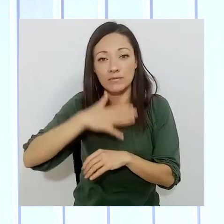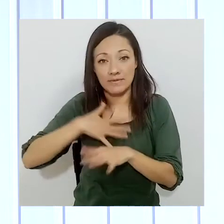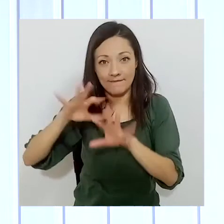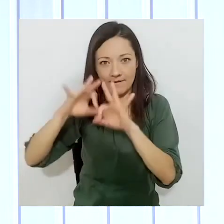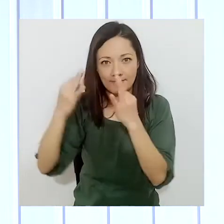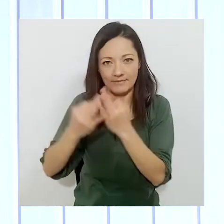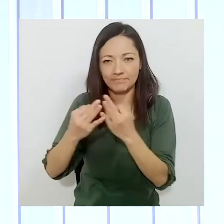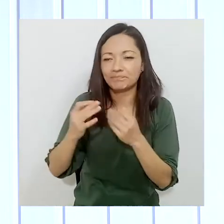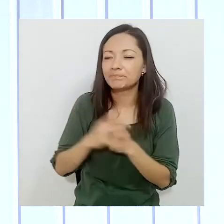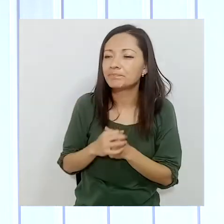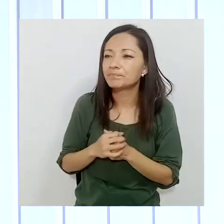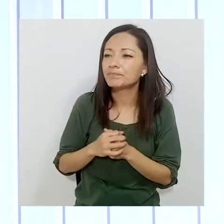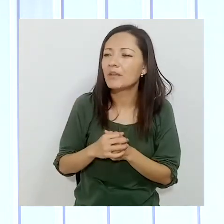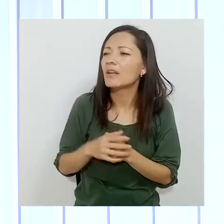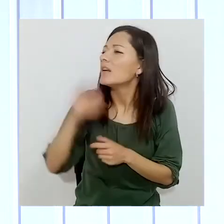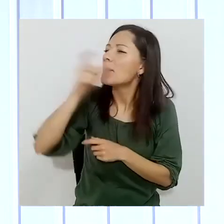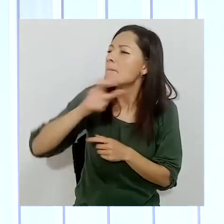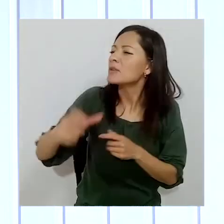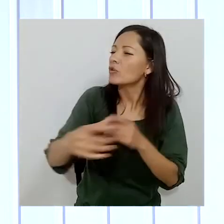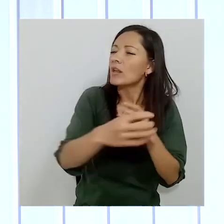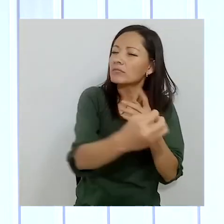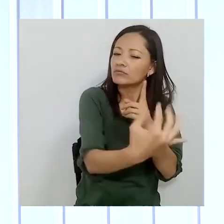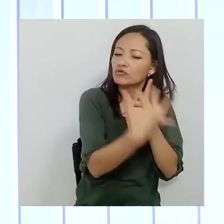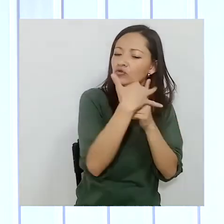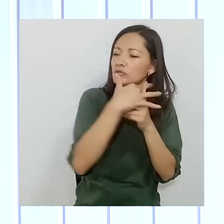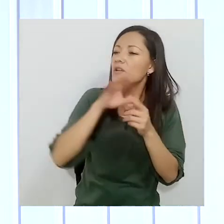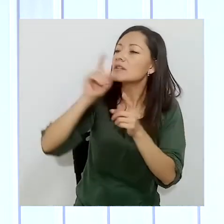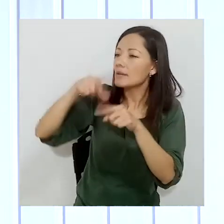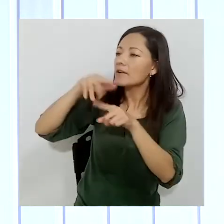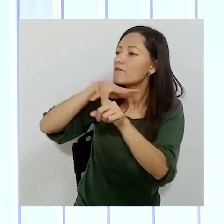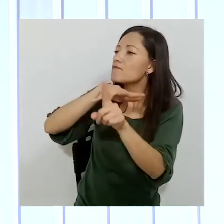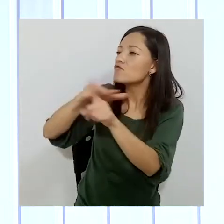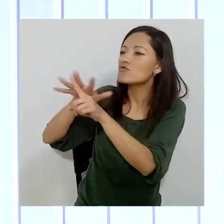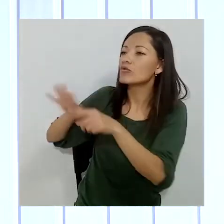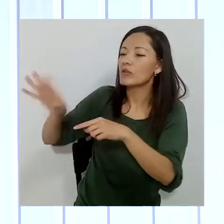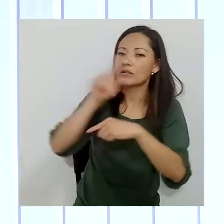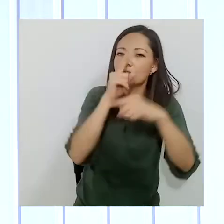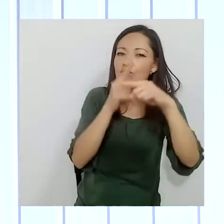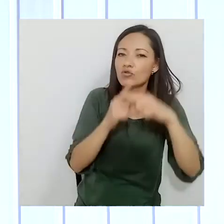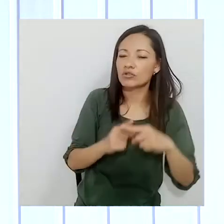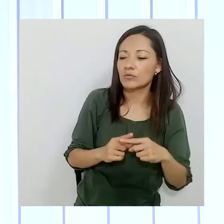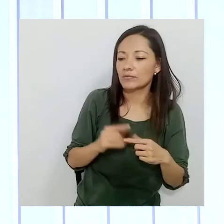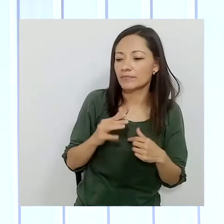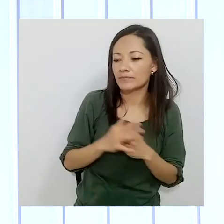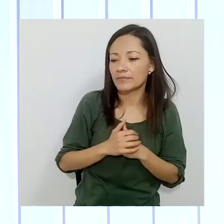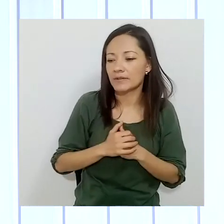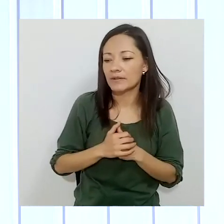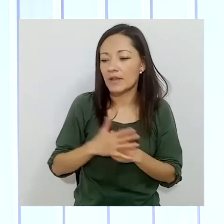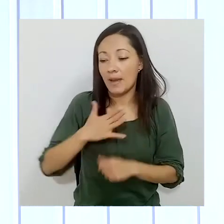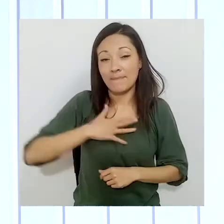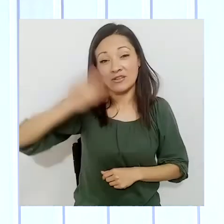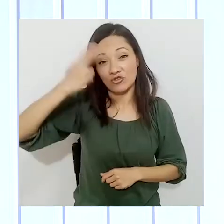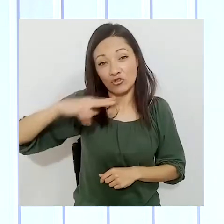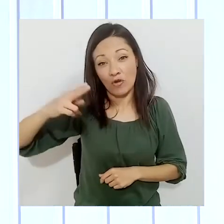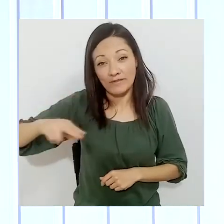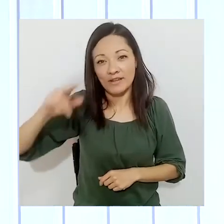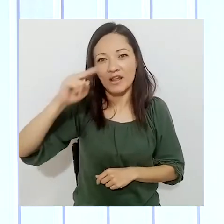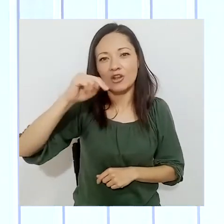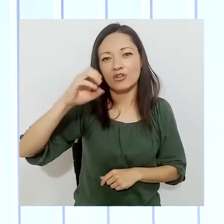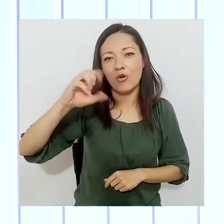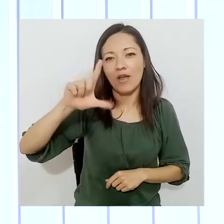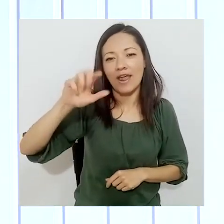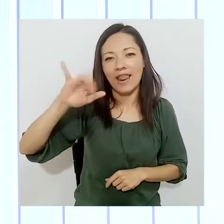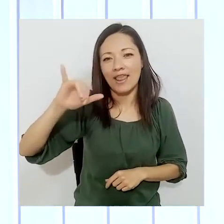¿cuáles eran las personas que habían influido en su esencia? Mi sobrina Noelia contestó con una sabiduría que la